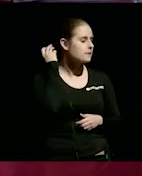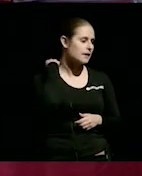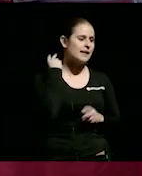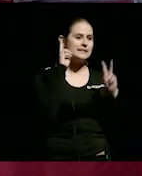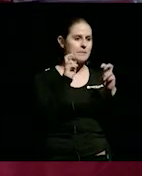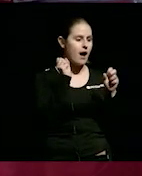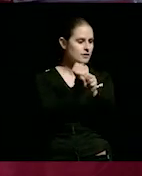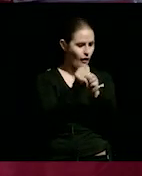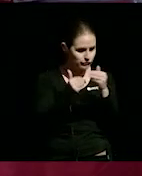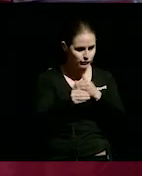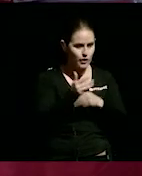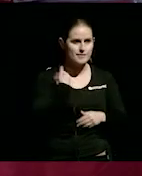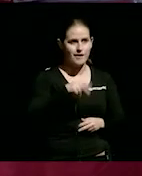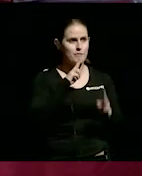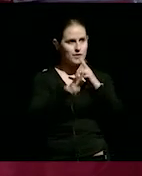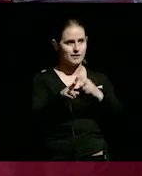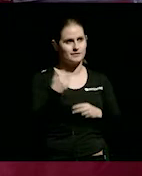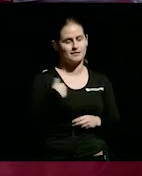trabajo.